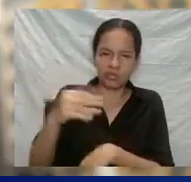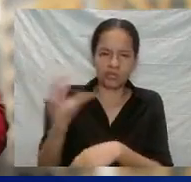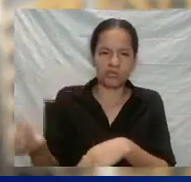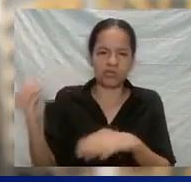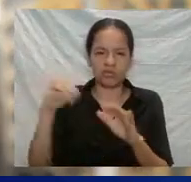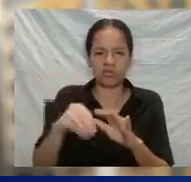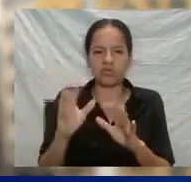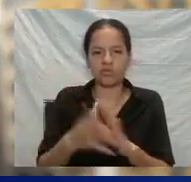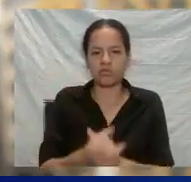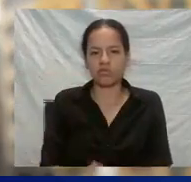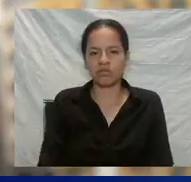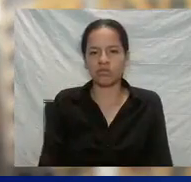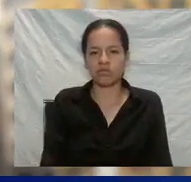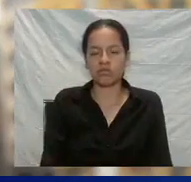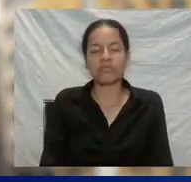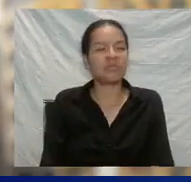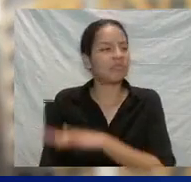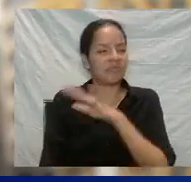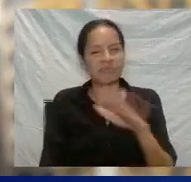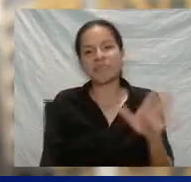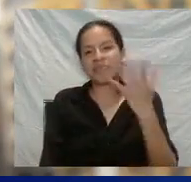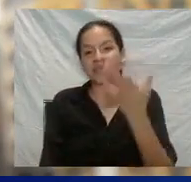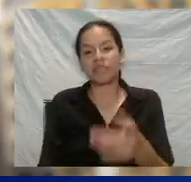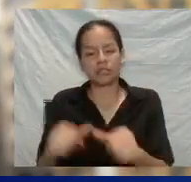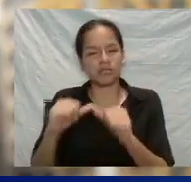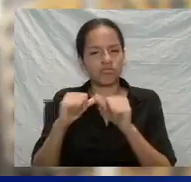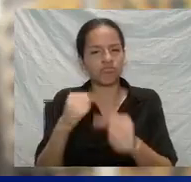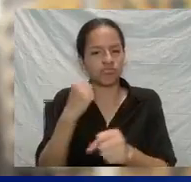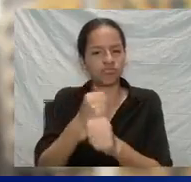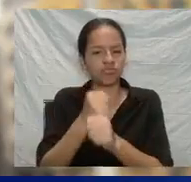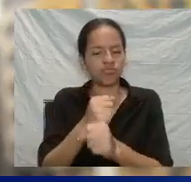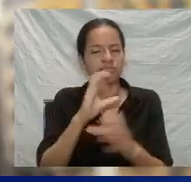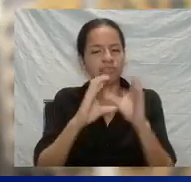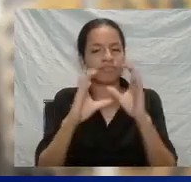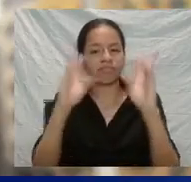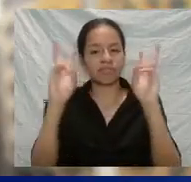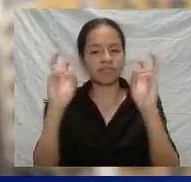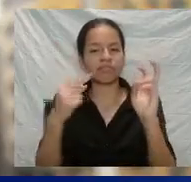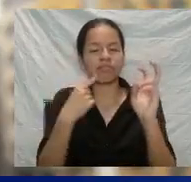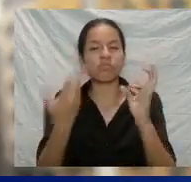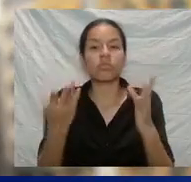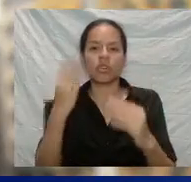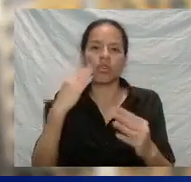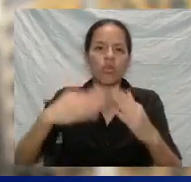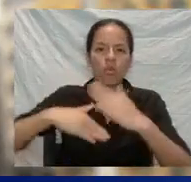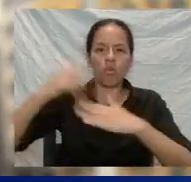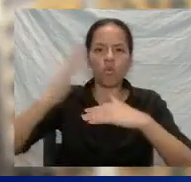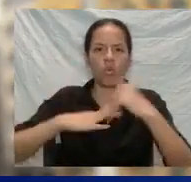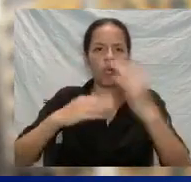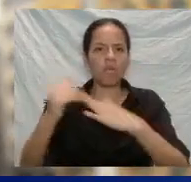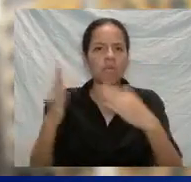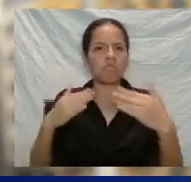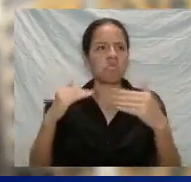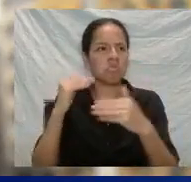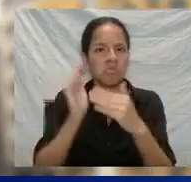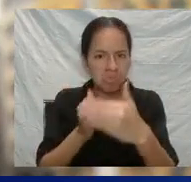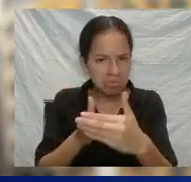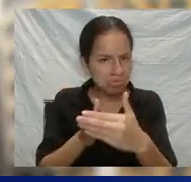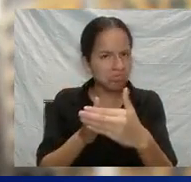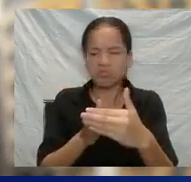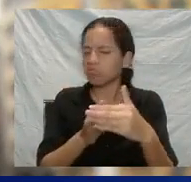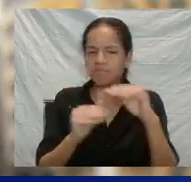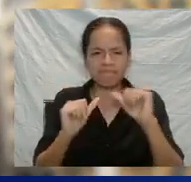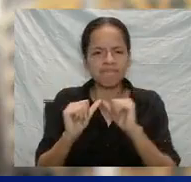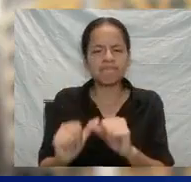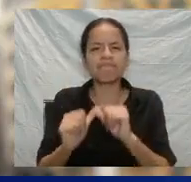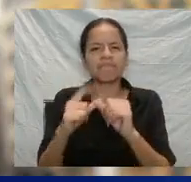trabajando y ahora seguimos qué te parece que le vamos a conversar sobre las obras que no paran y además obras que son para el bien común de